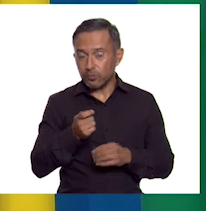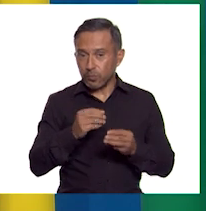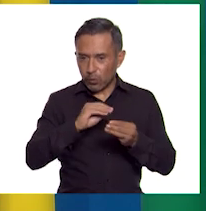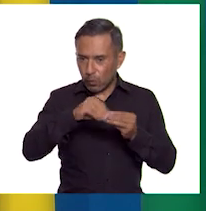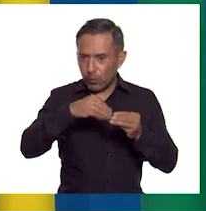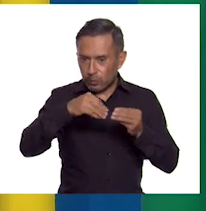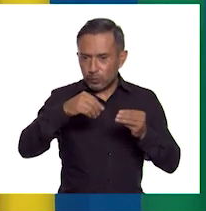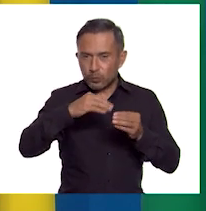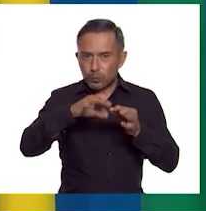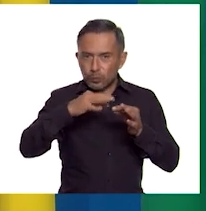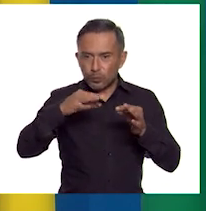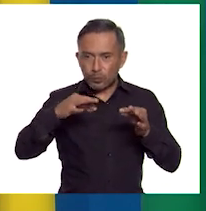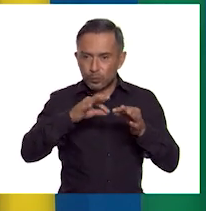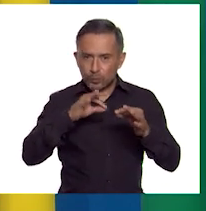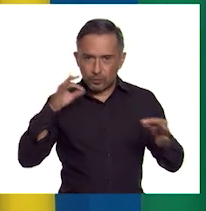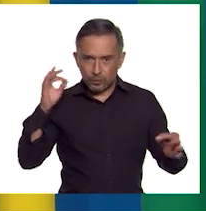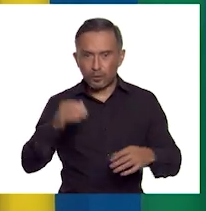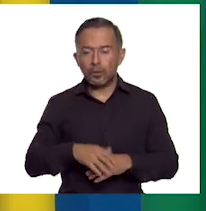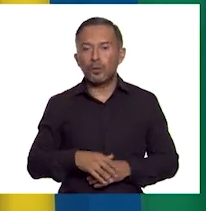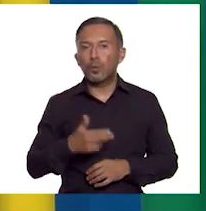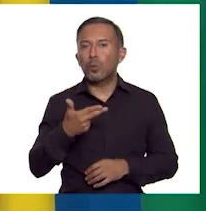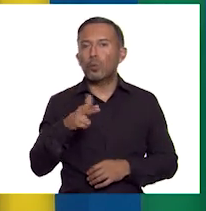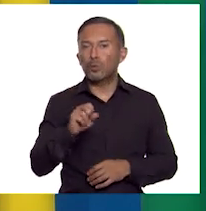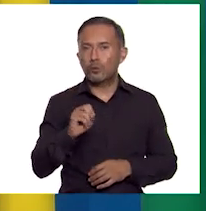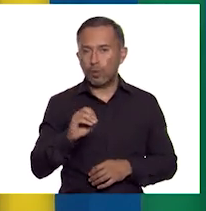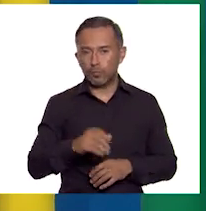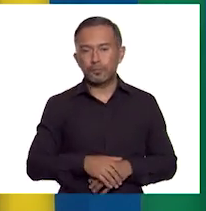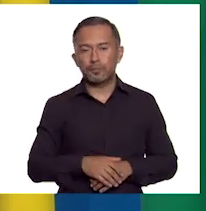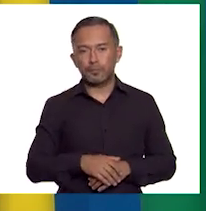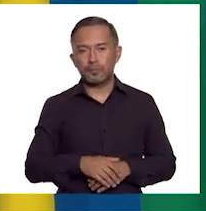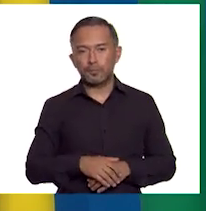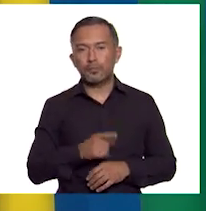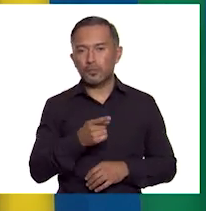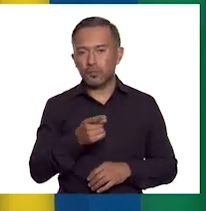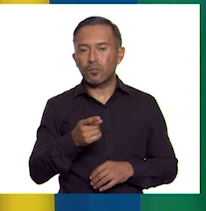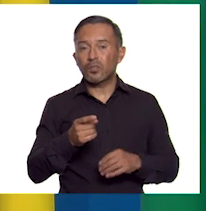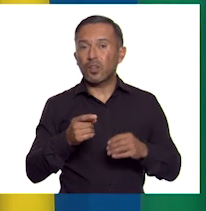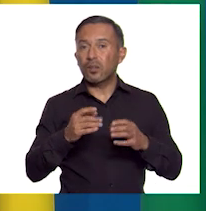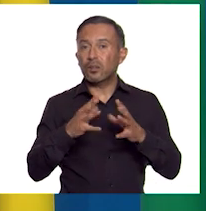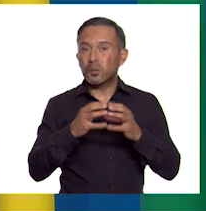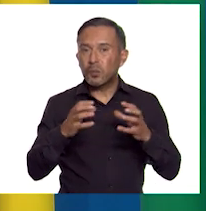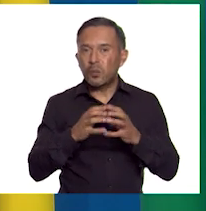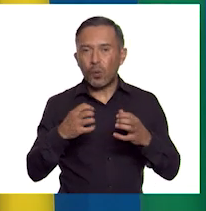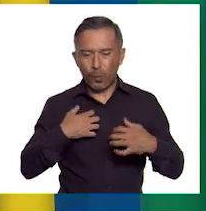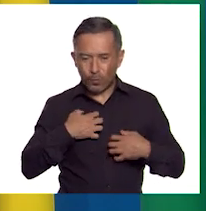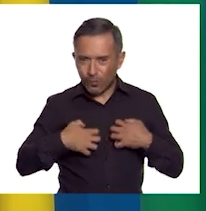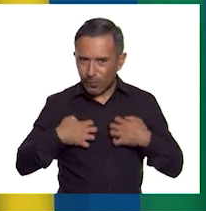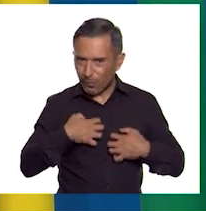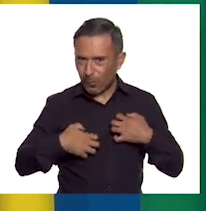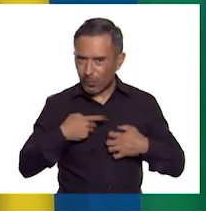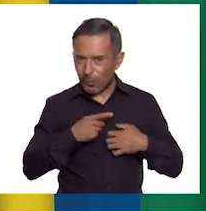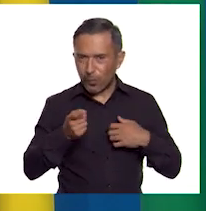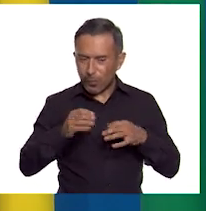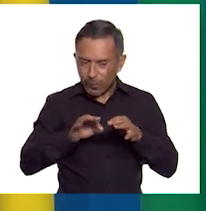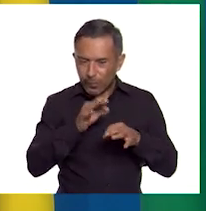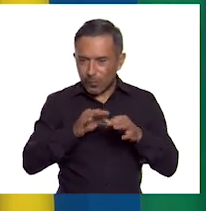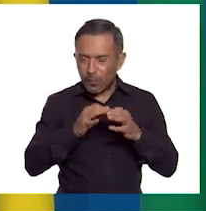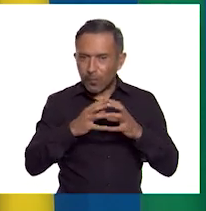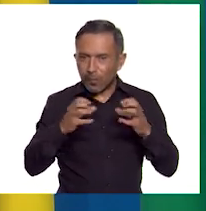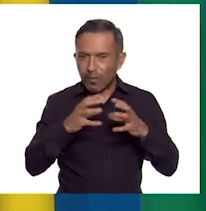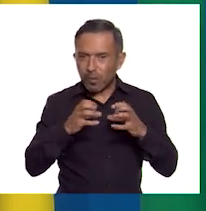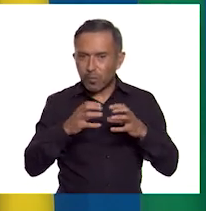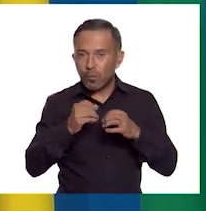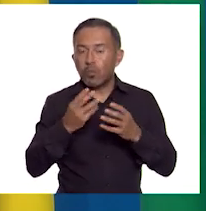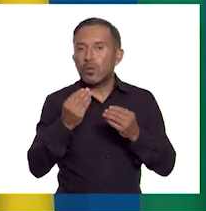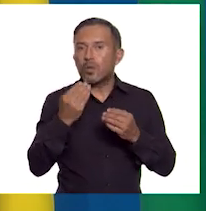uso, ¿verdad? Y como resultado de estar torciendo las hebras, la lana o el tejido, de estar hilando, pues por mucho largo